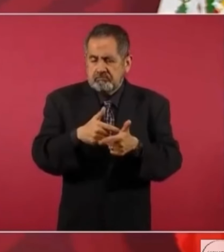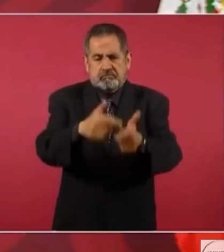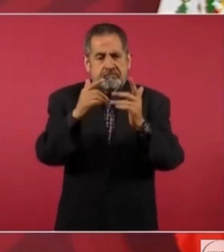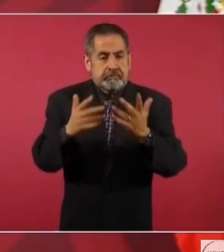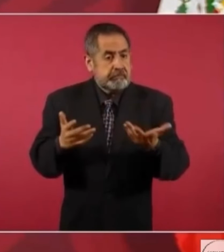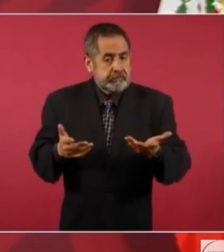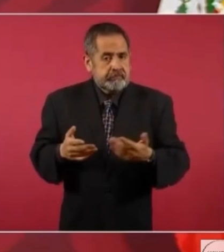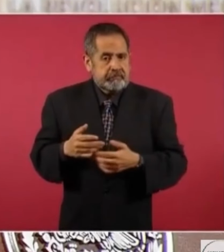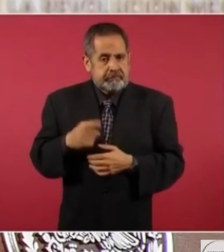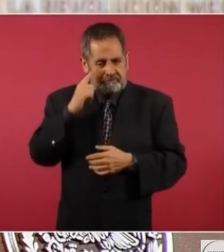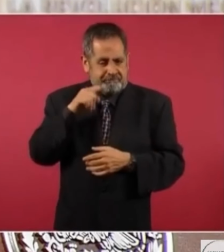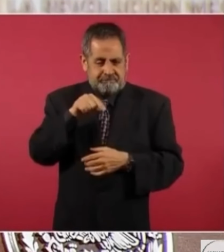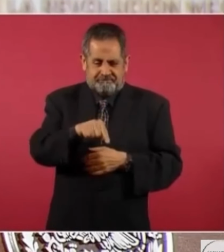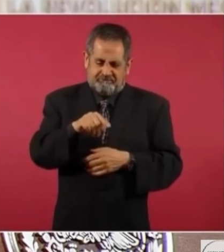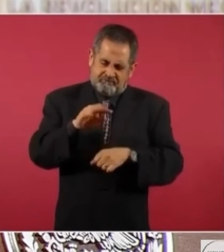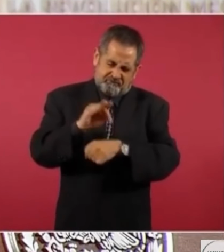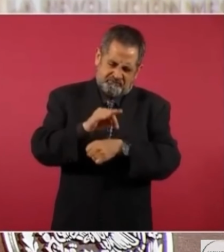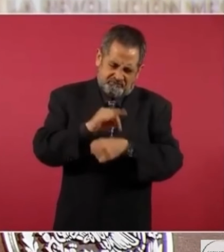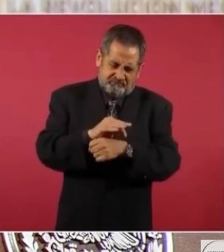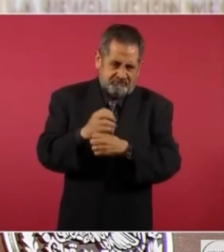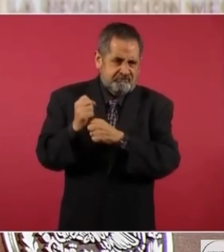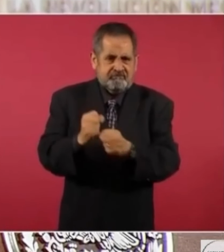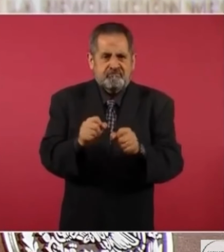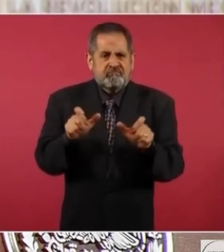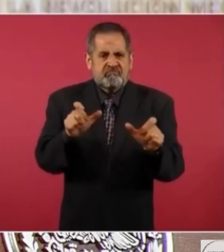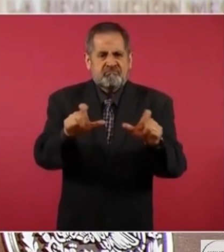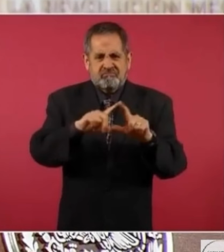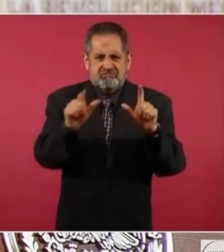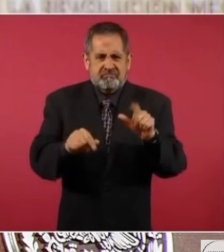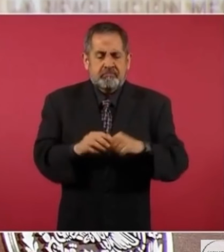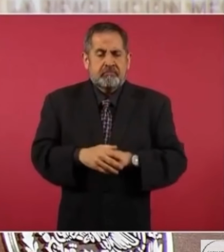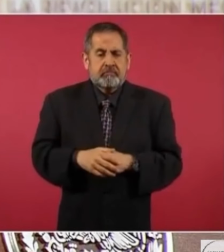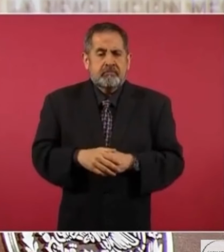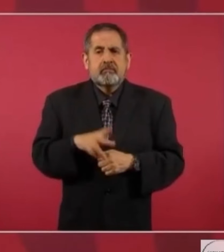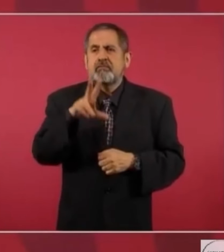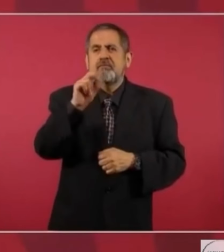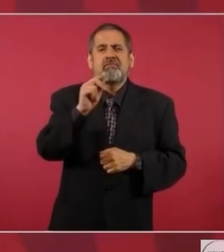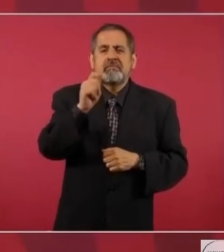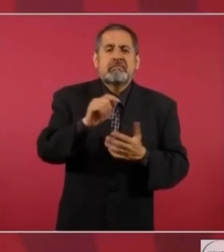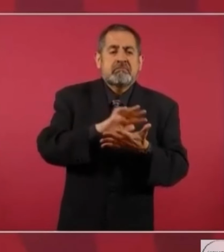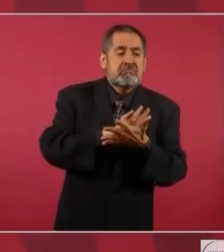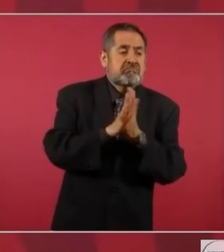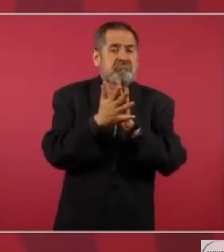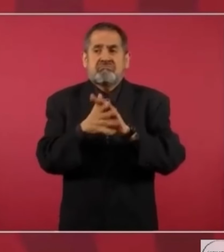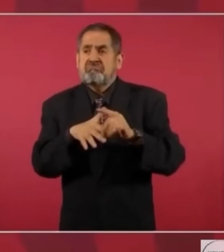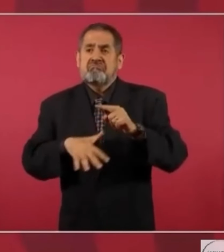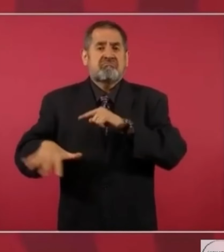y que se fortalezca la guardia nacional y no es militarizar